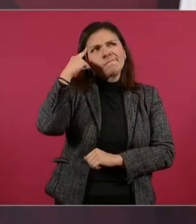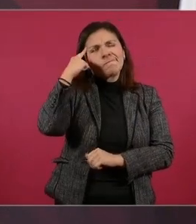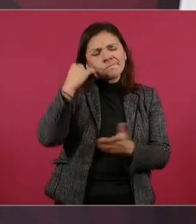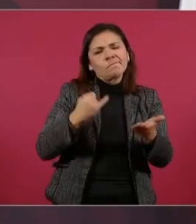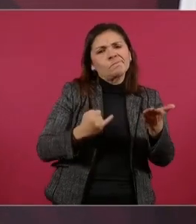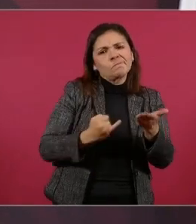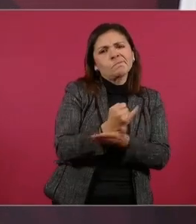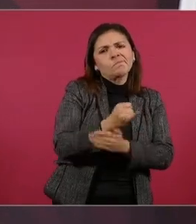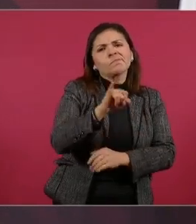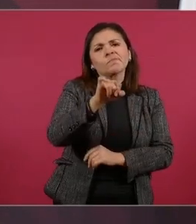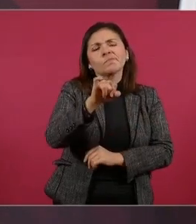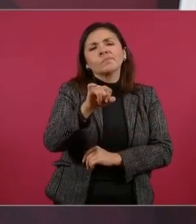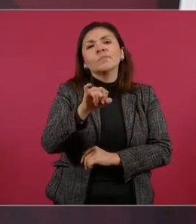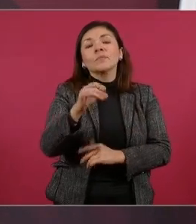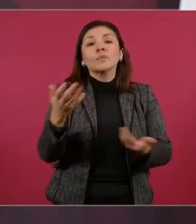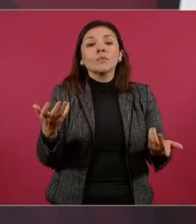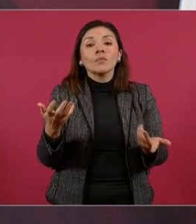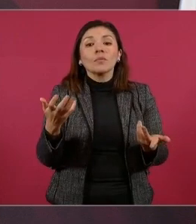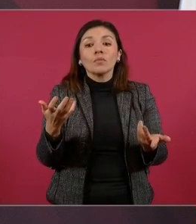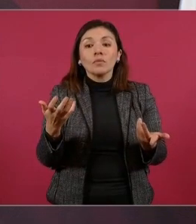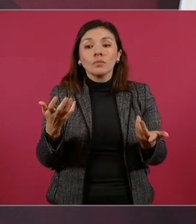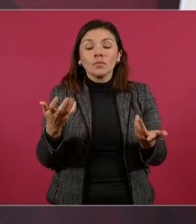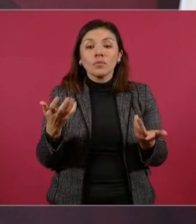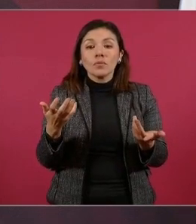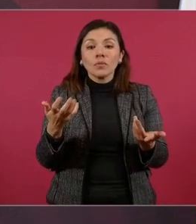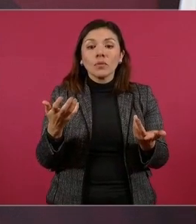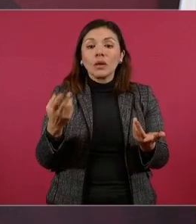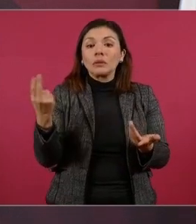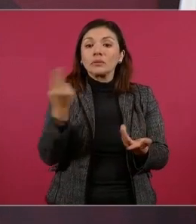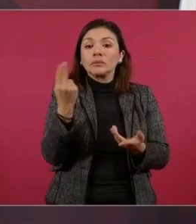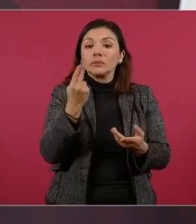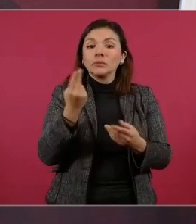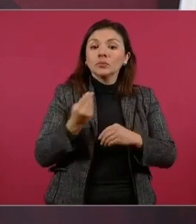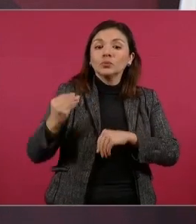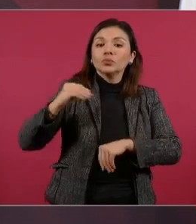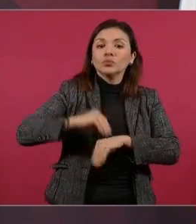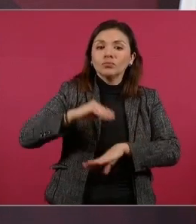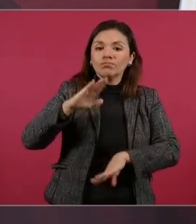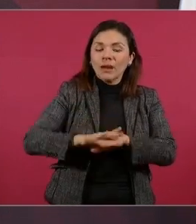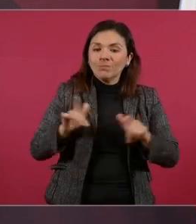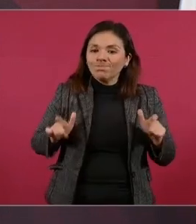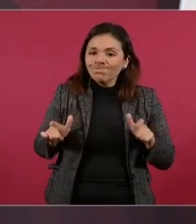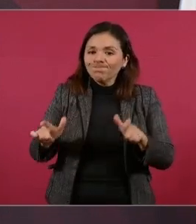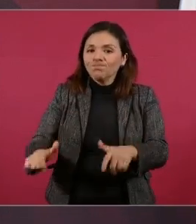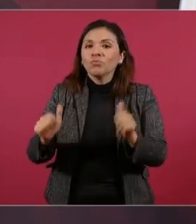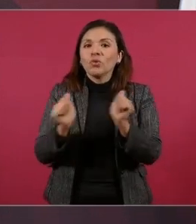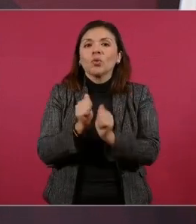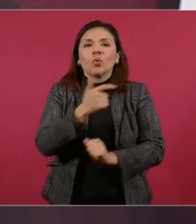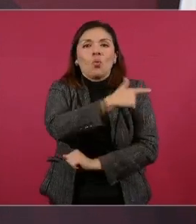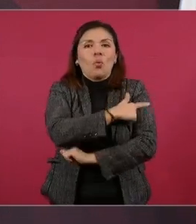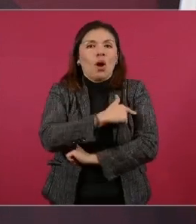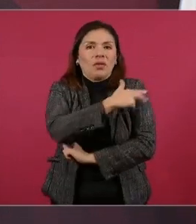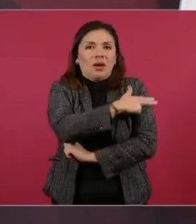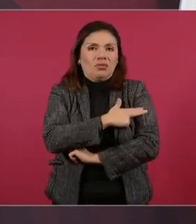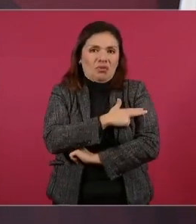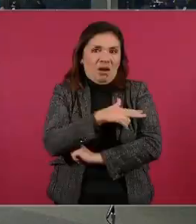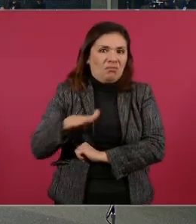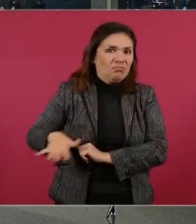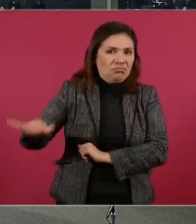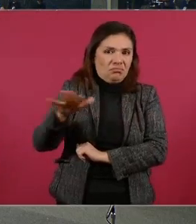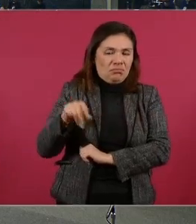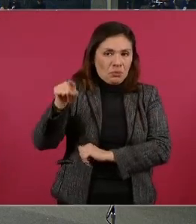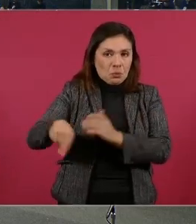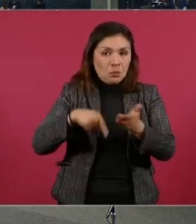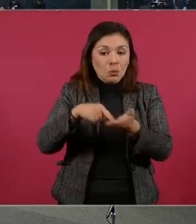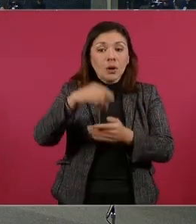decisión de que hubiera más presencia de la guardia nacional en esa zona y